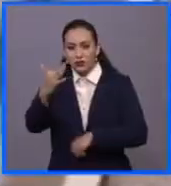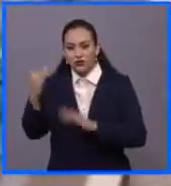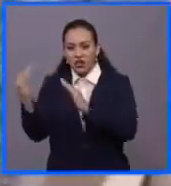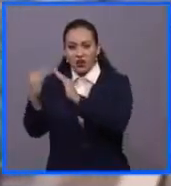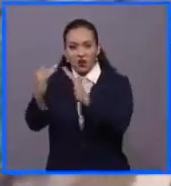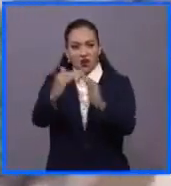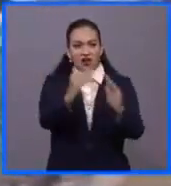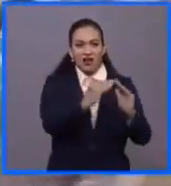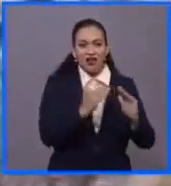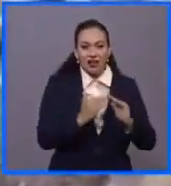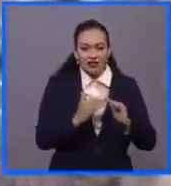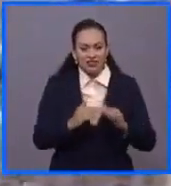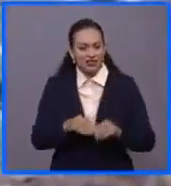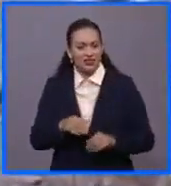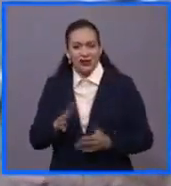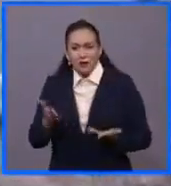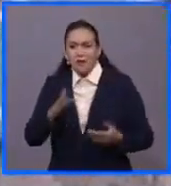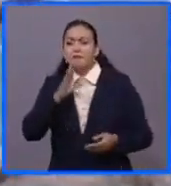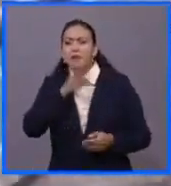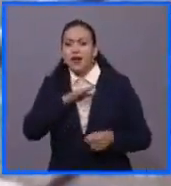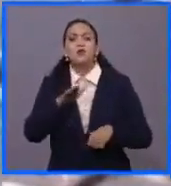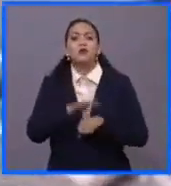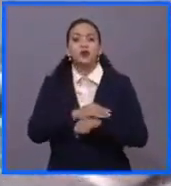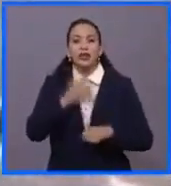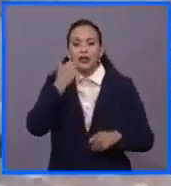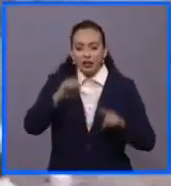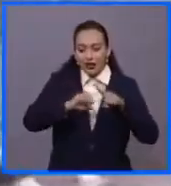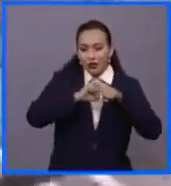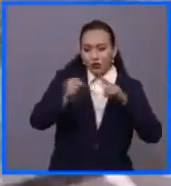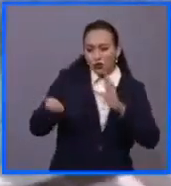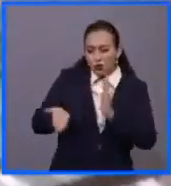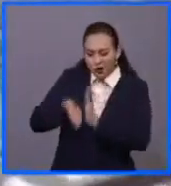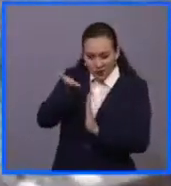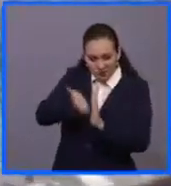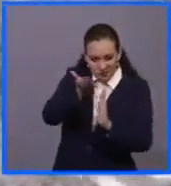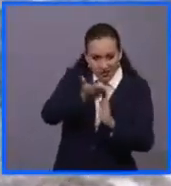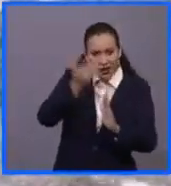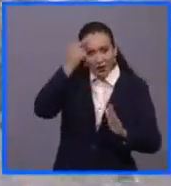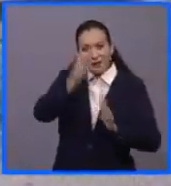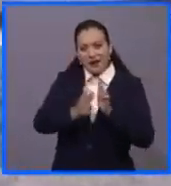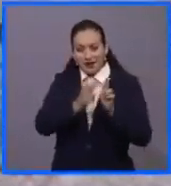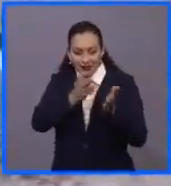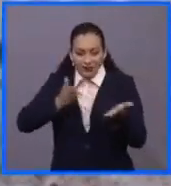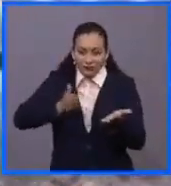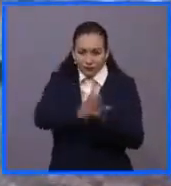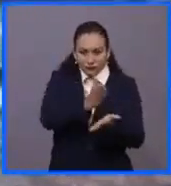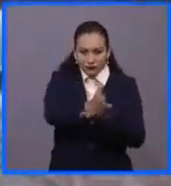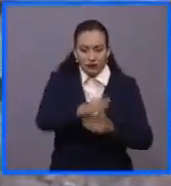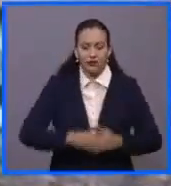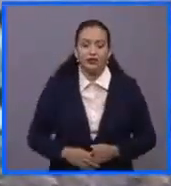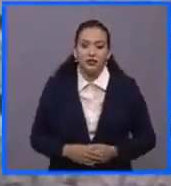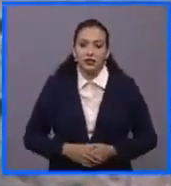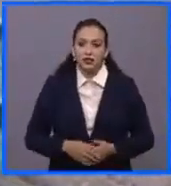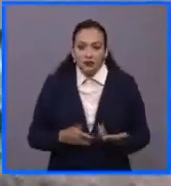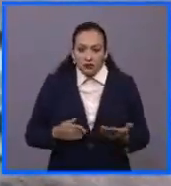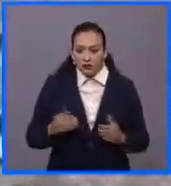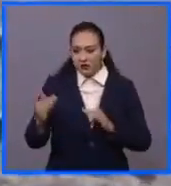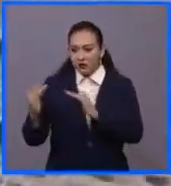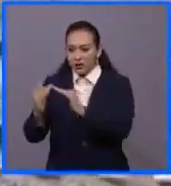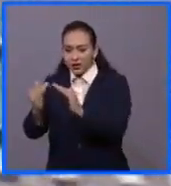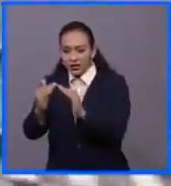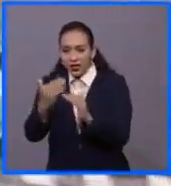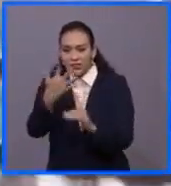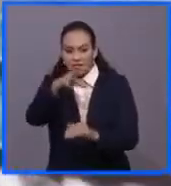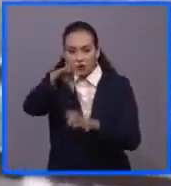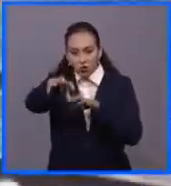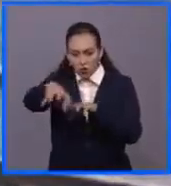la ampliación de este medio de transporte. Las autoridades se comprometieron a rehabilitar los inmuebles ubicados en